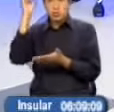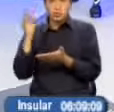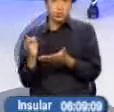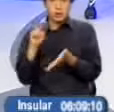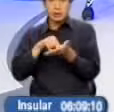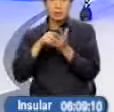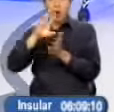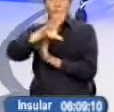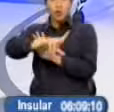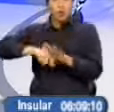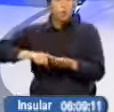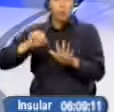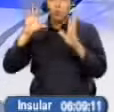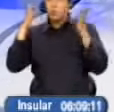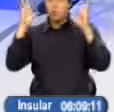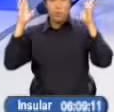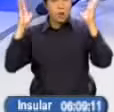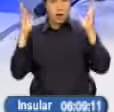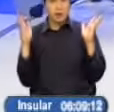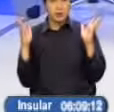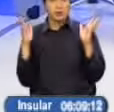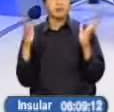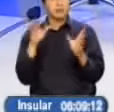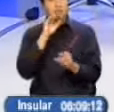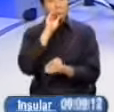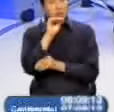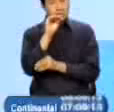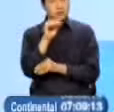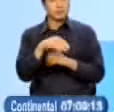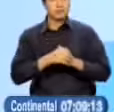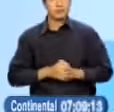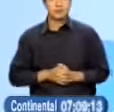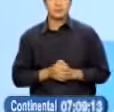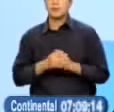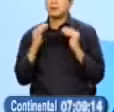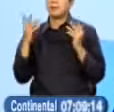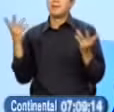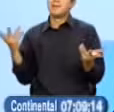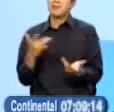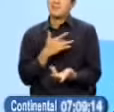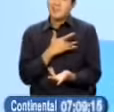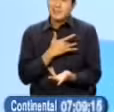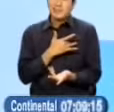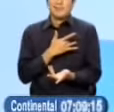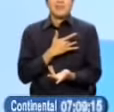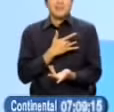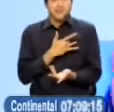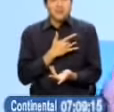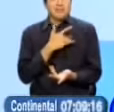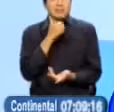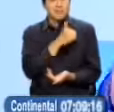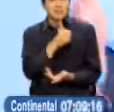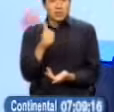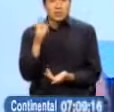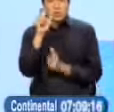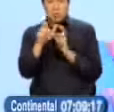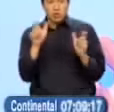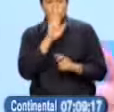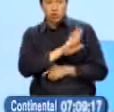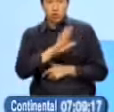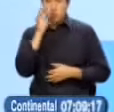no es corrupción ok entonces eso es muy importante ahora la máxima ironía en este caso es que los los que la